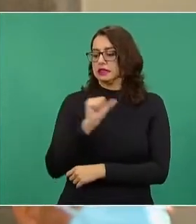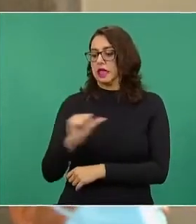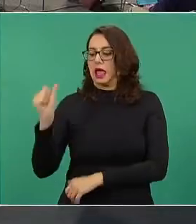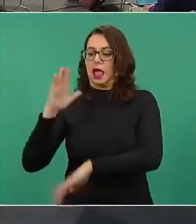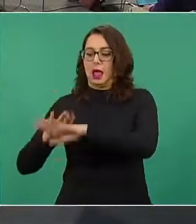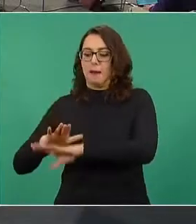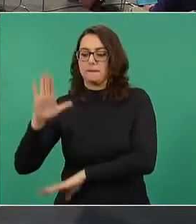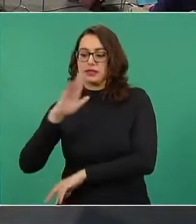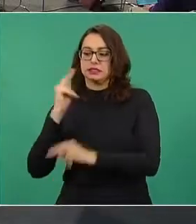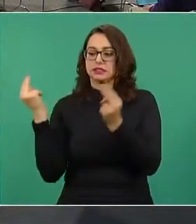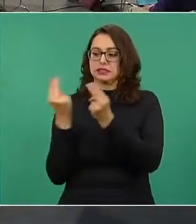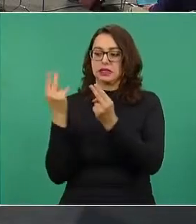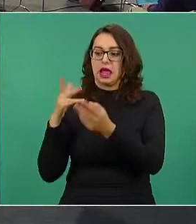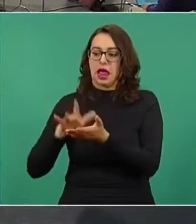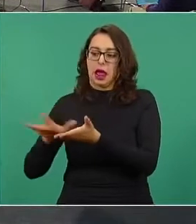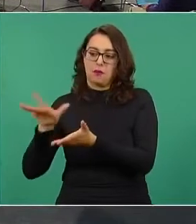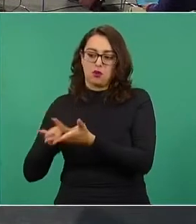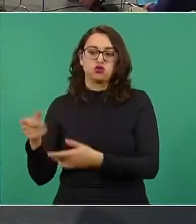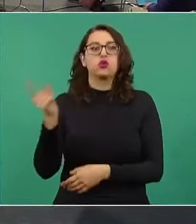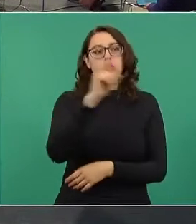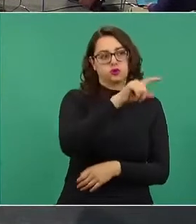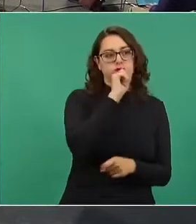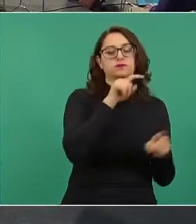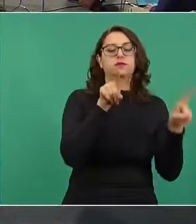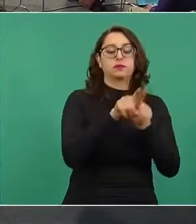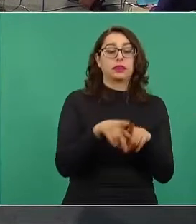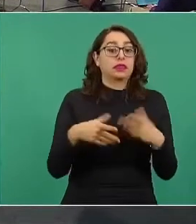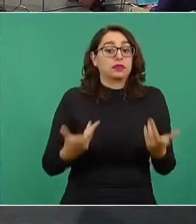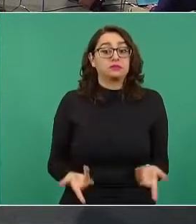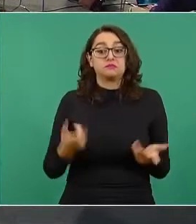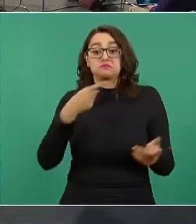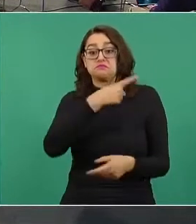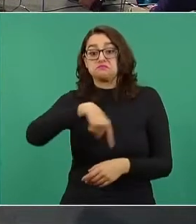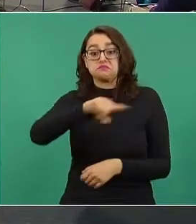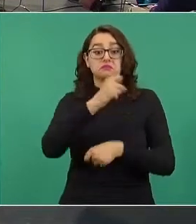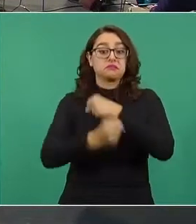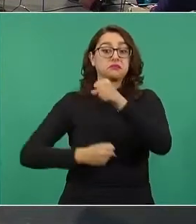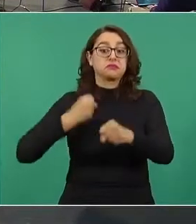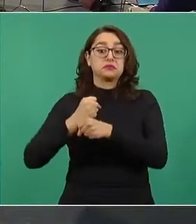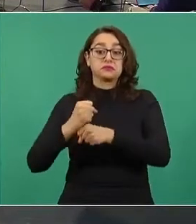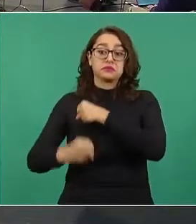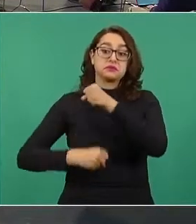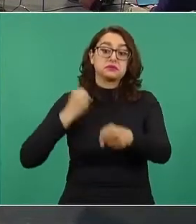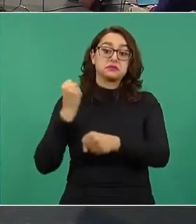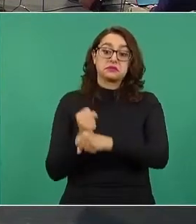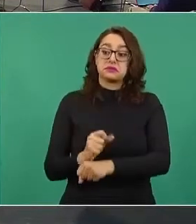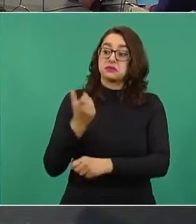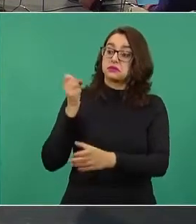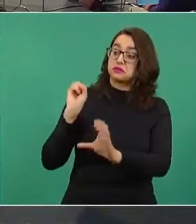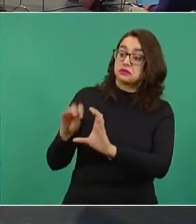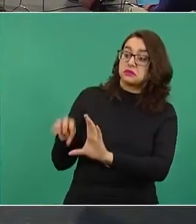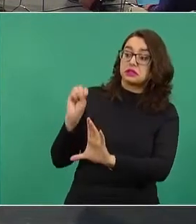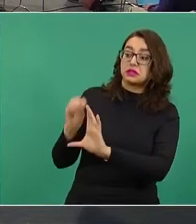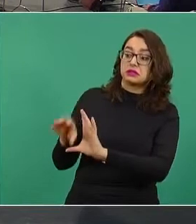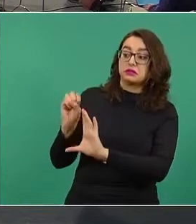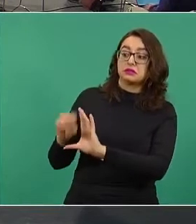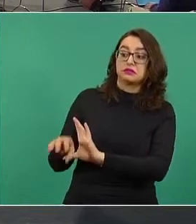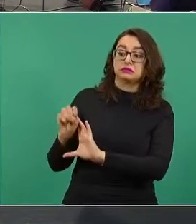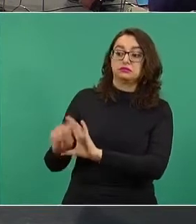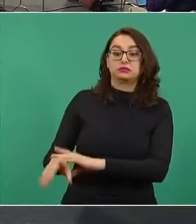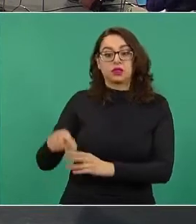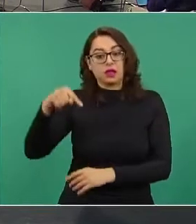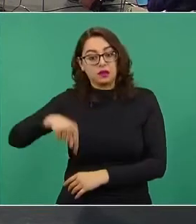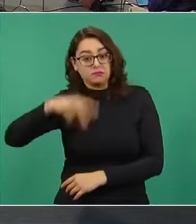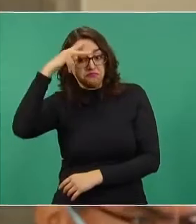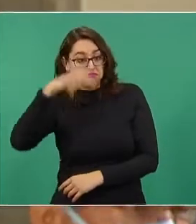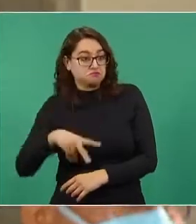van a necesitar. Muchos de ellos mandaron todos sus ahorros a México en apoyo a sus familias. Y en México